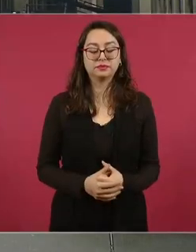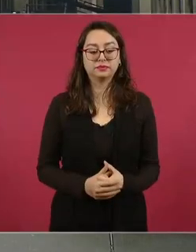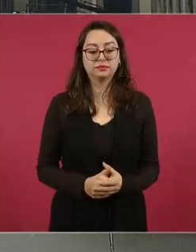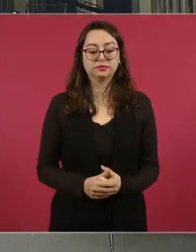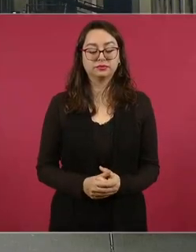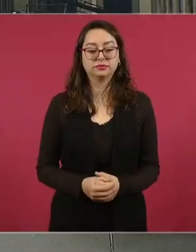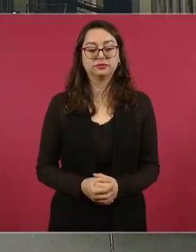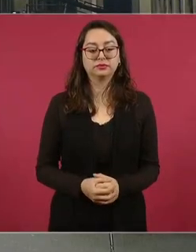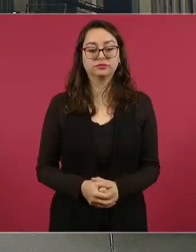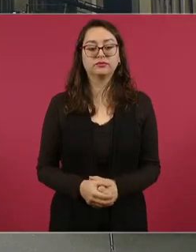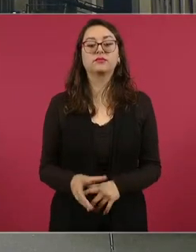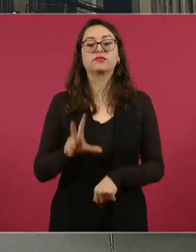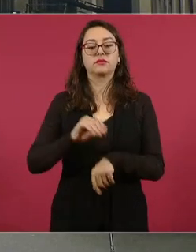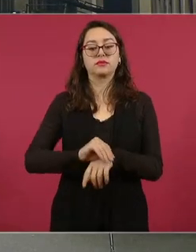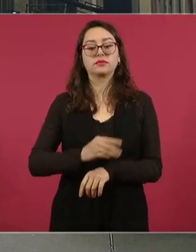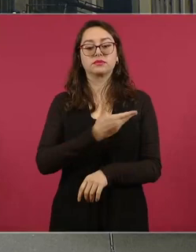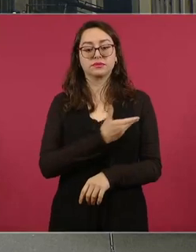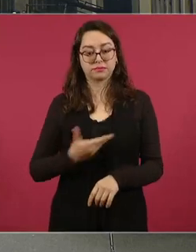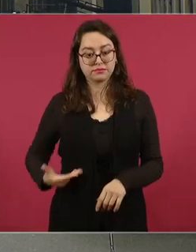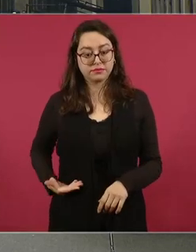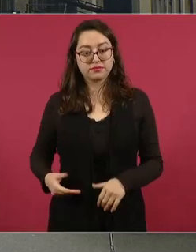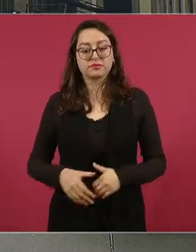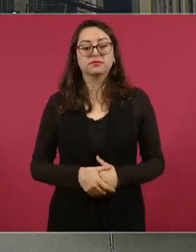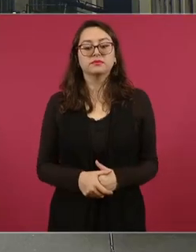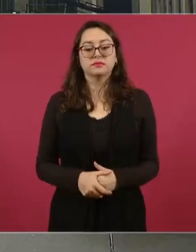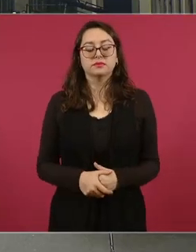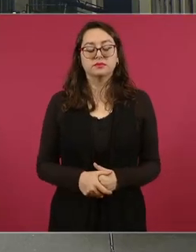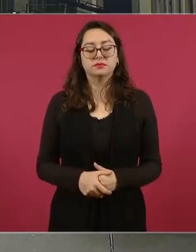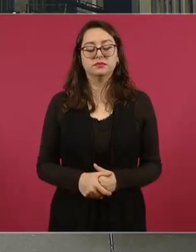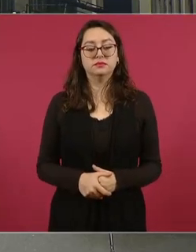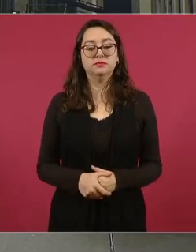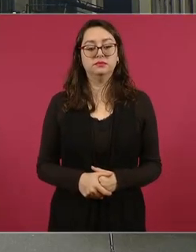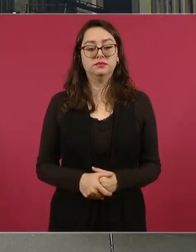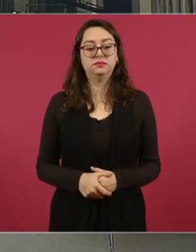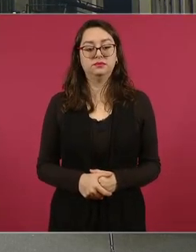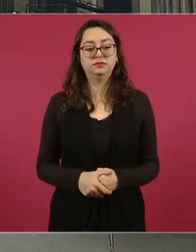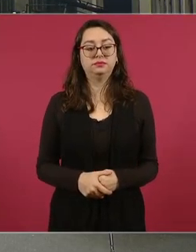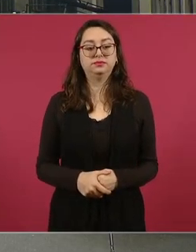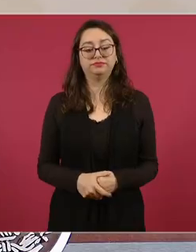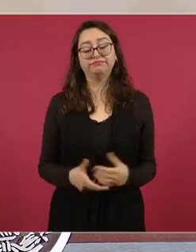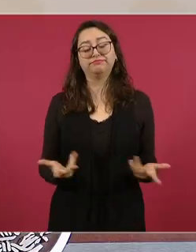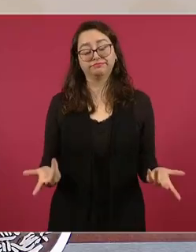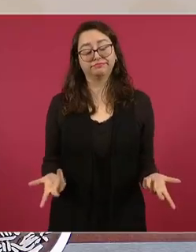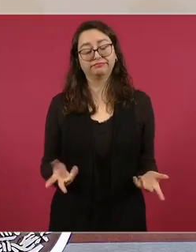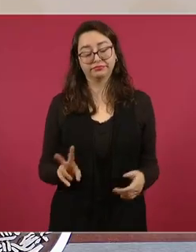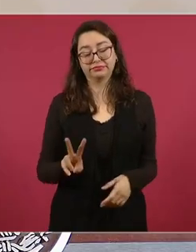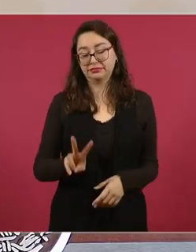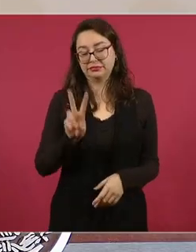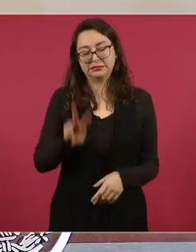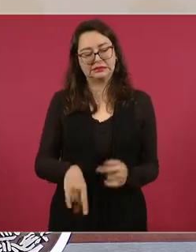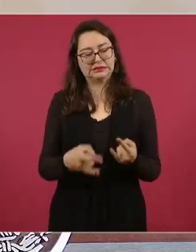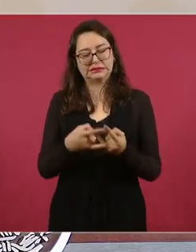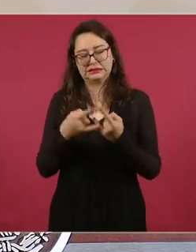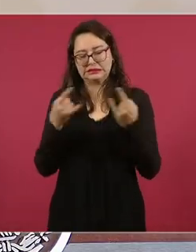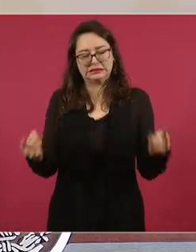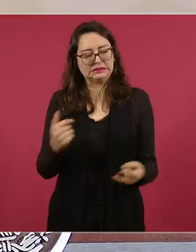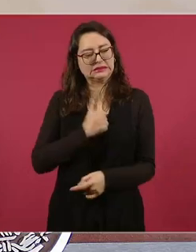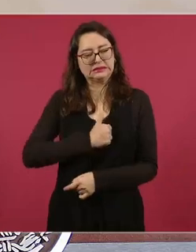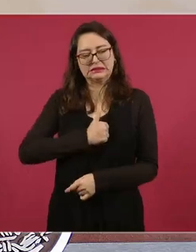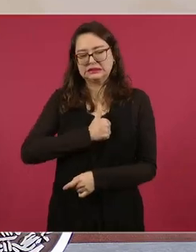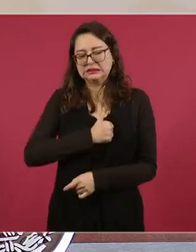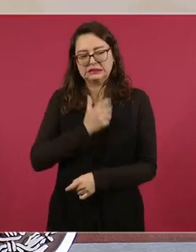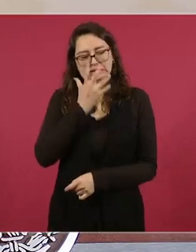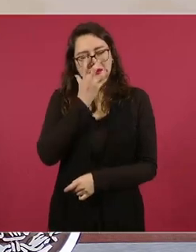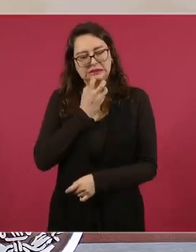Con su permiso, presidente. Efectivamente se trató de un lamentable caso en un